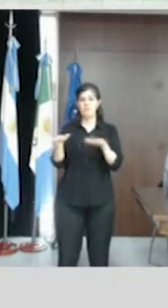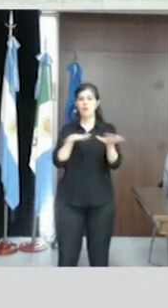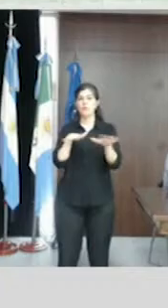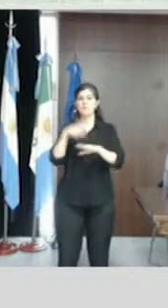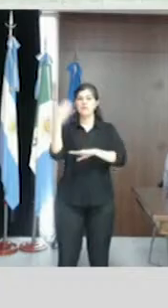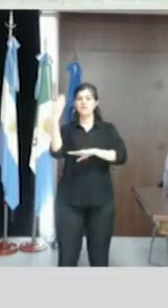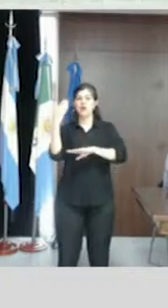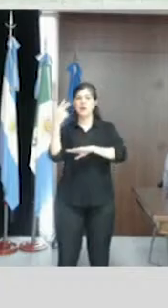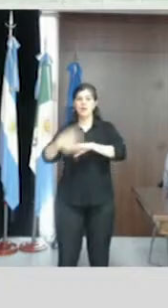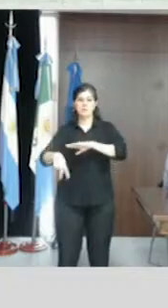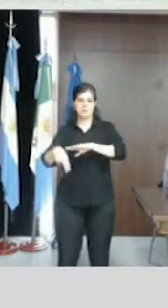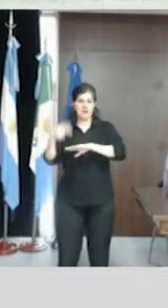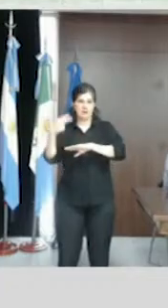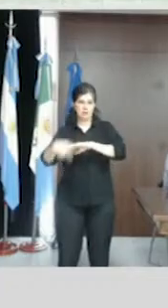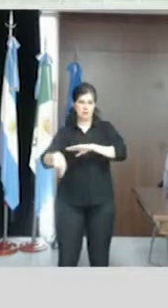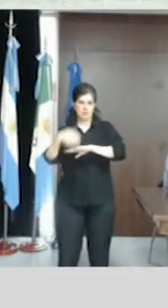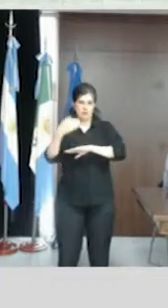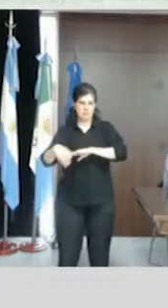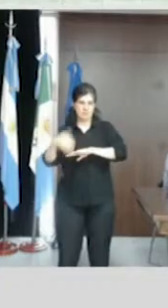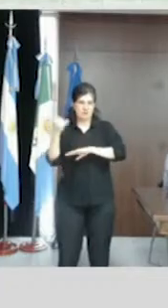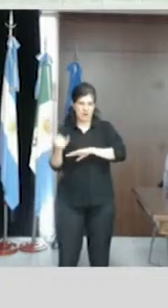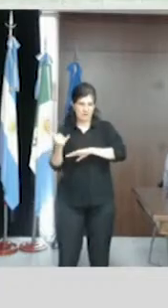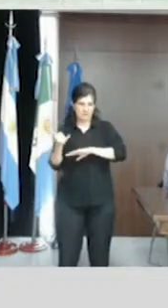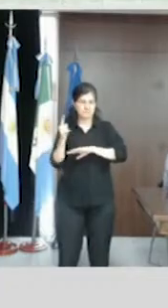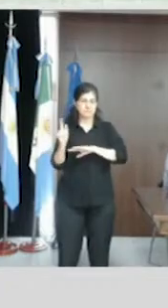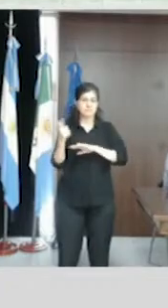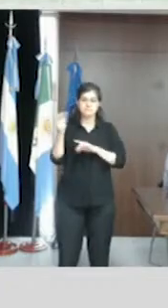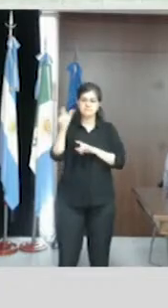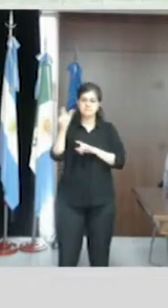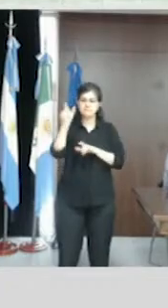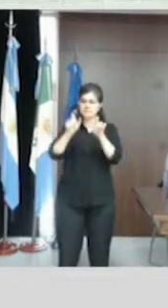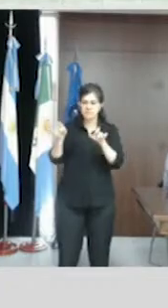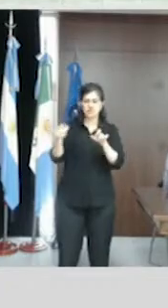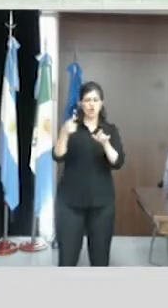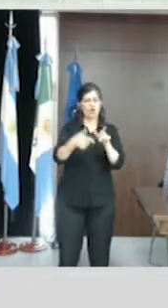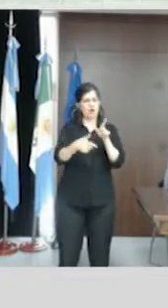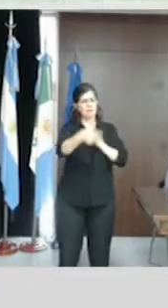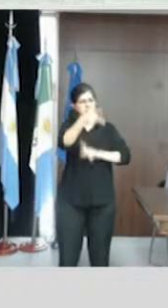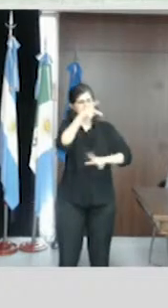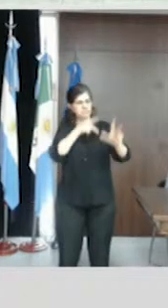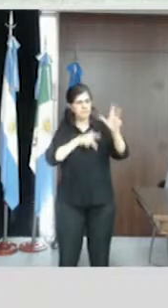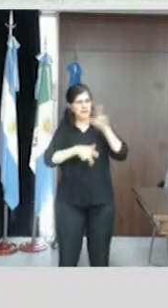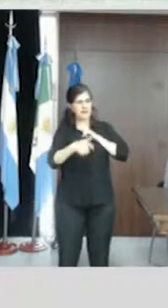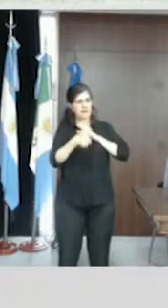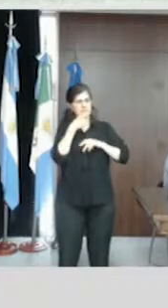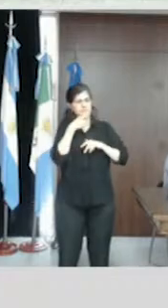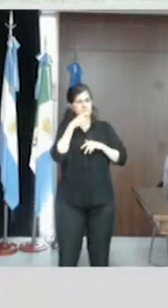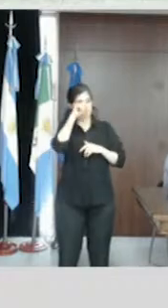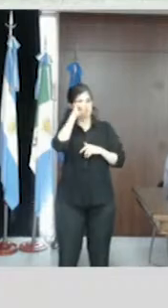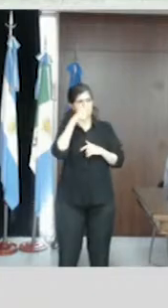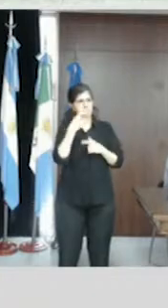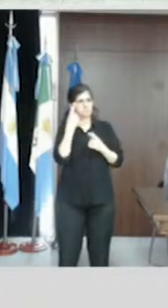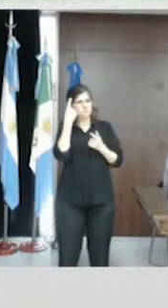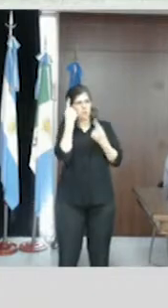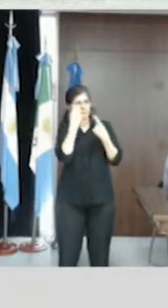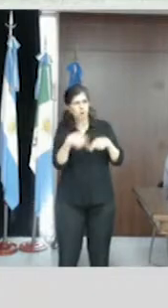muy importante en la persona que lo recibe y en nosotros o en el terapeuta que lo da. Pero bueno, vamos a ir